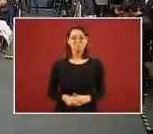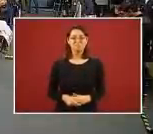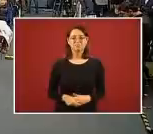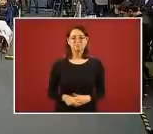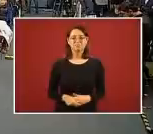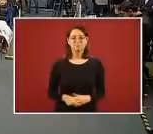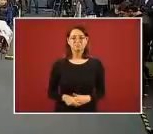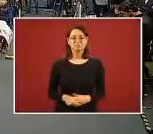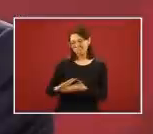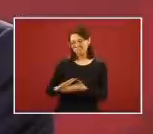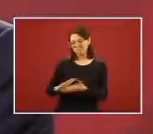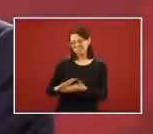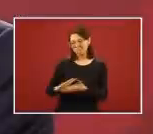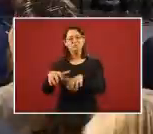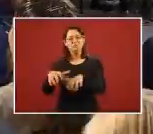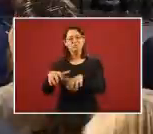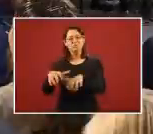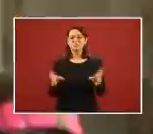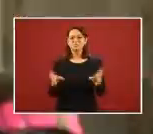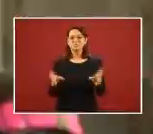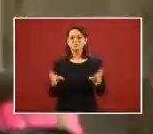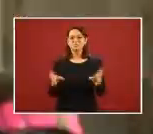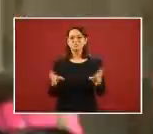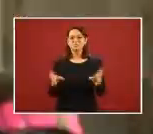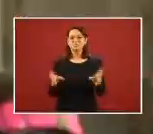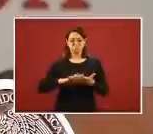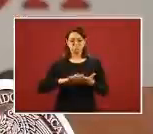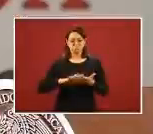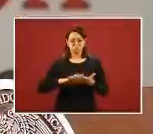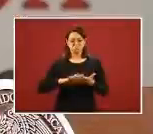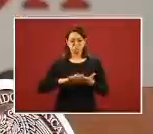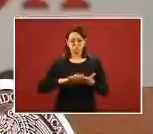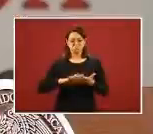y así le dio la épica pero bien